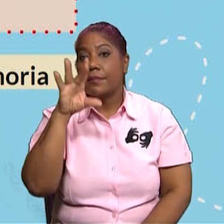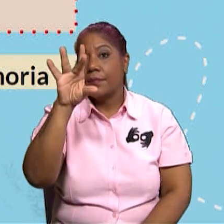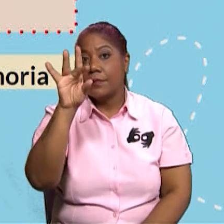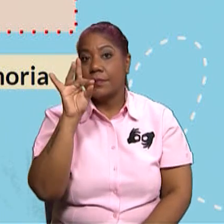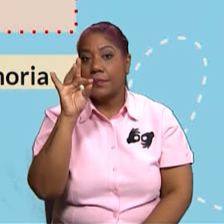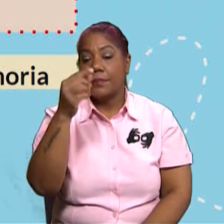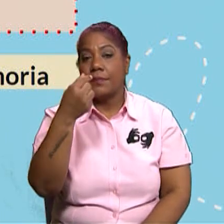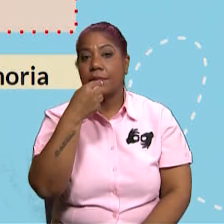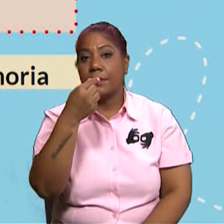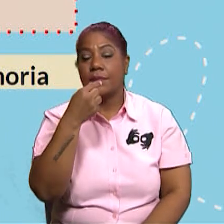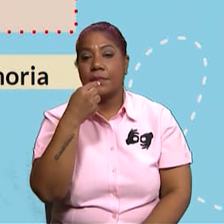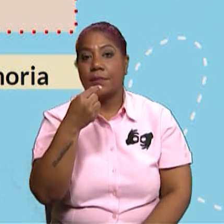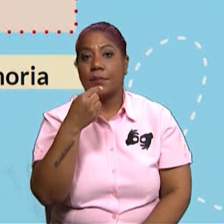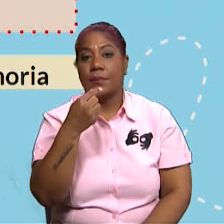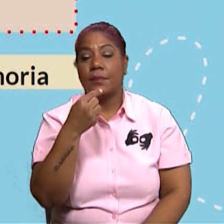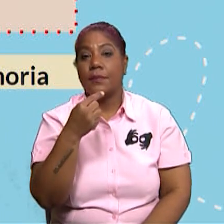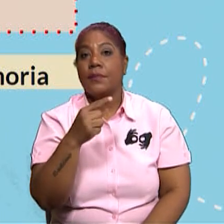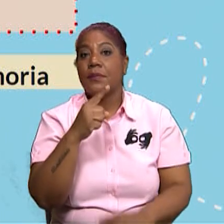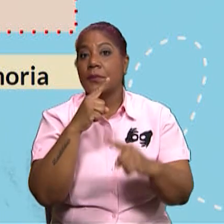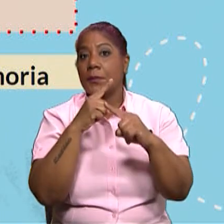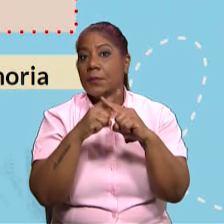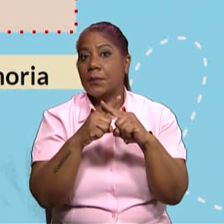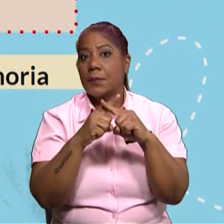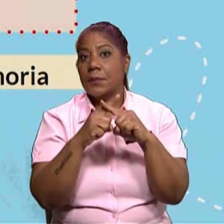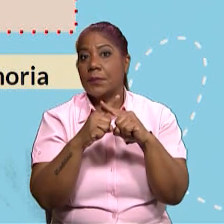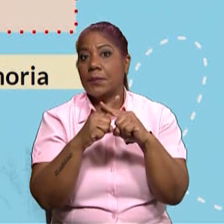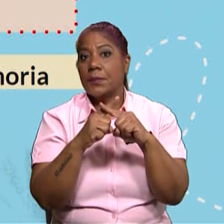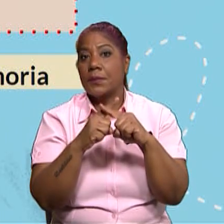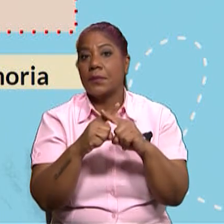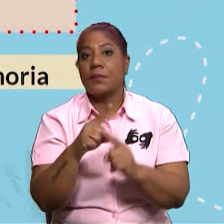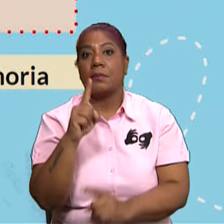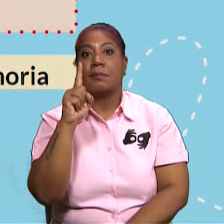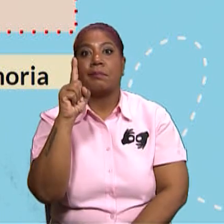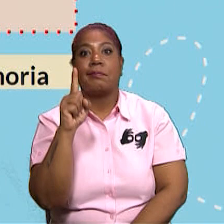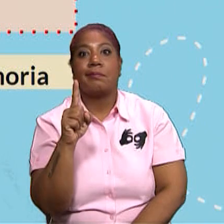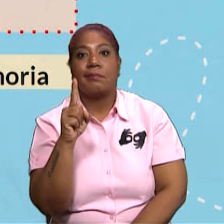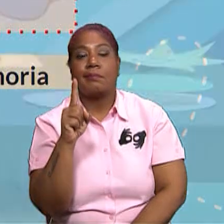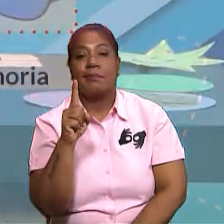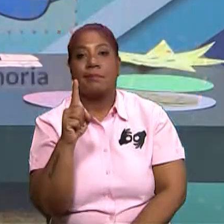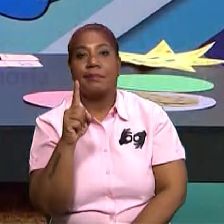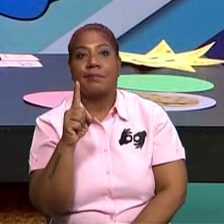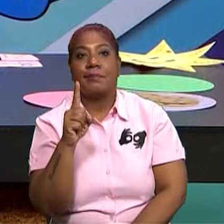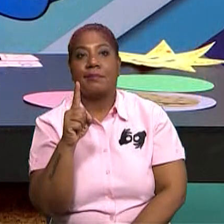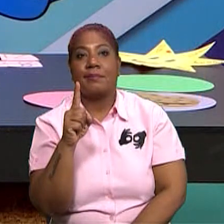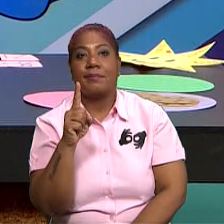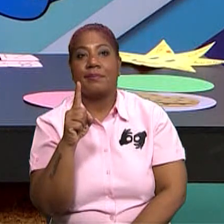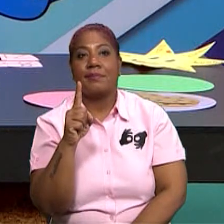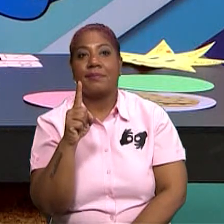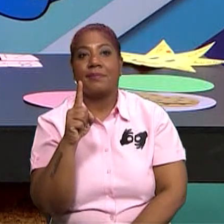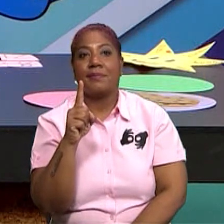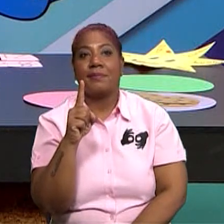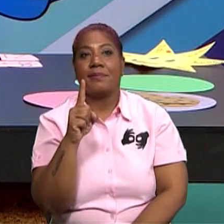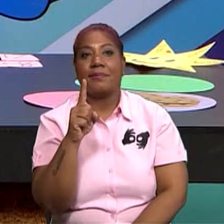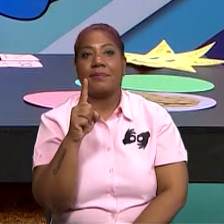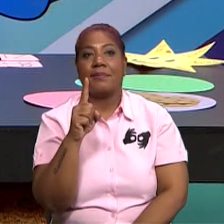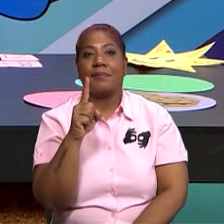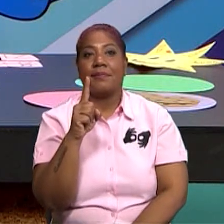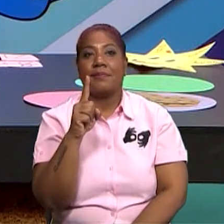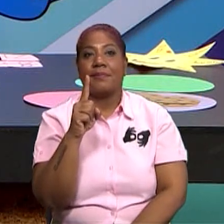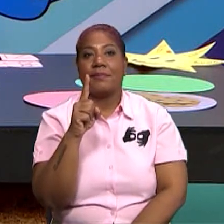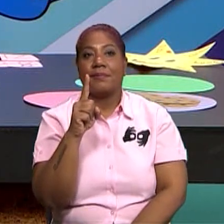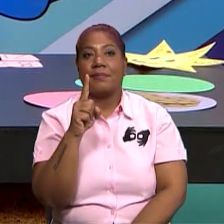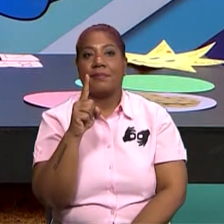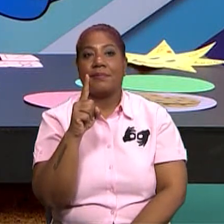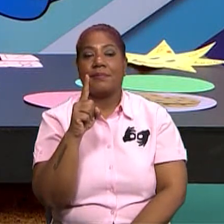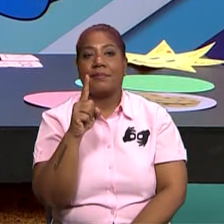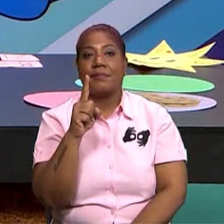galletas, y tengo un solo grupo al que quiero dividirlo, observen, tengo mis 8 galletas y las quiero dividir